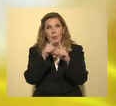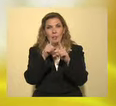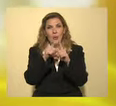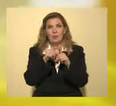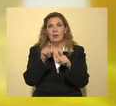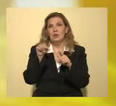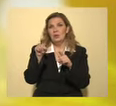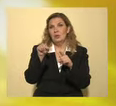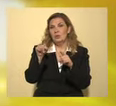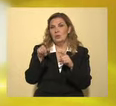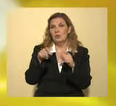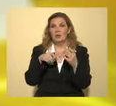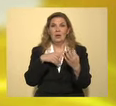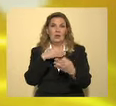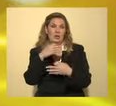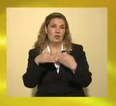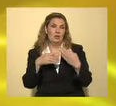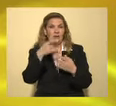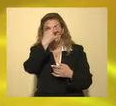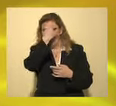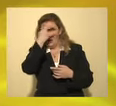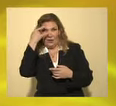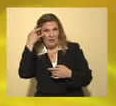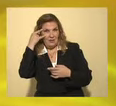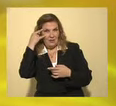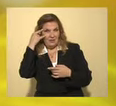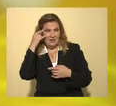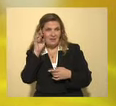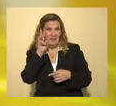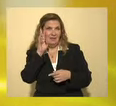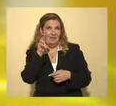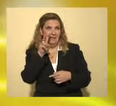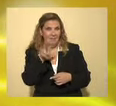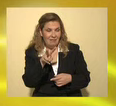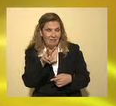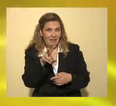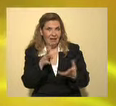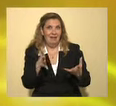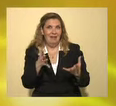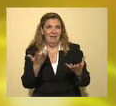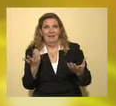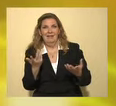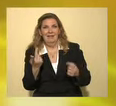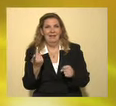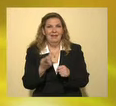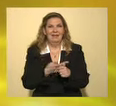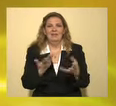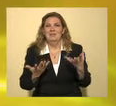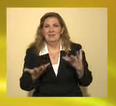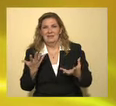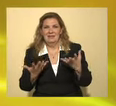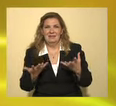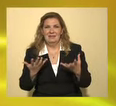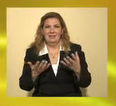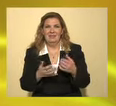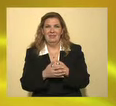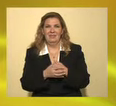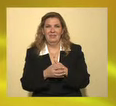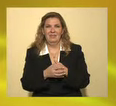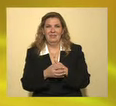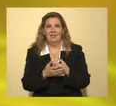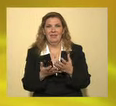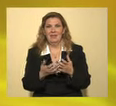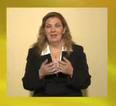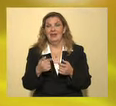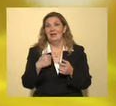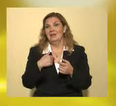tú sales con todo disfrazado de algo y al momento de salir así de, ay, no, pues sí, maná, sí. Lo